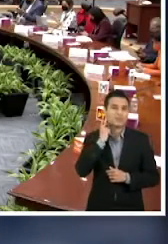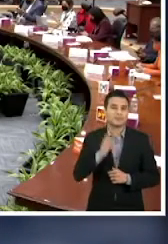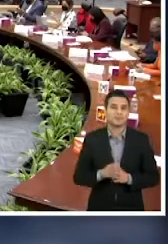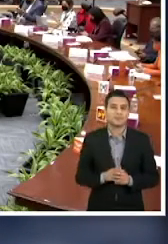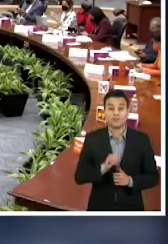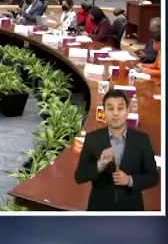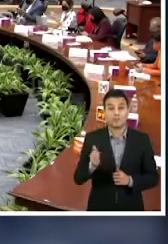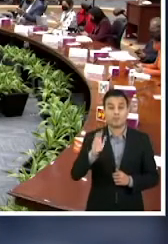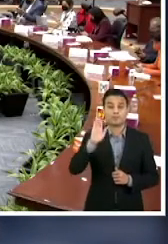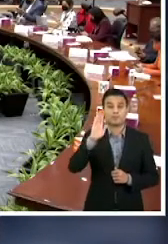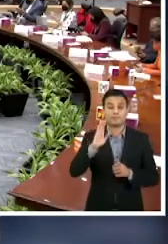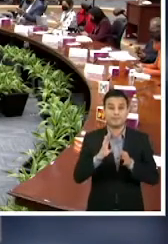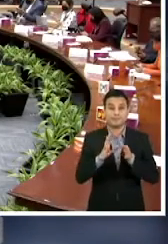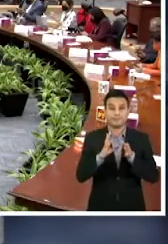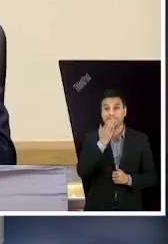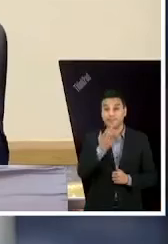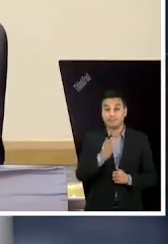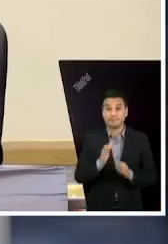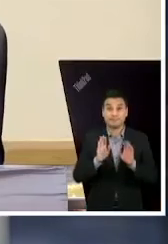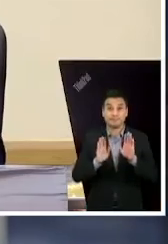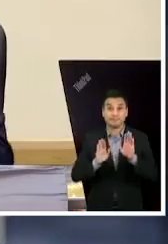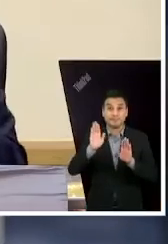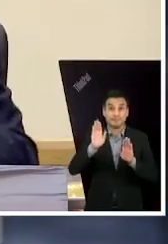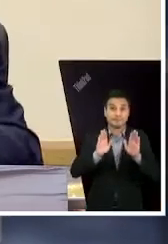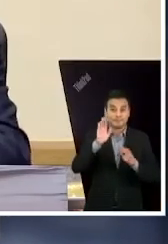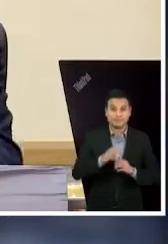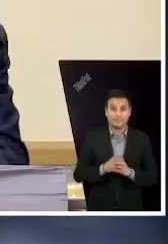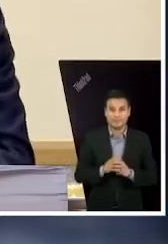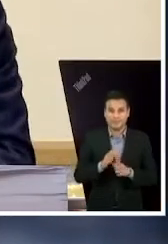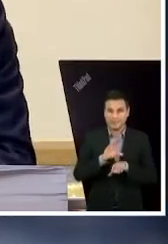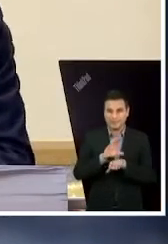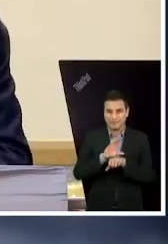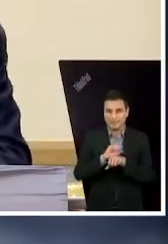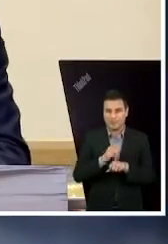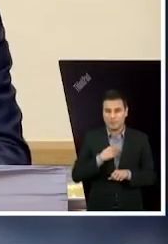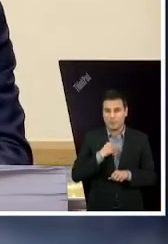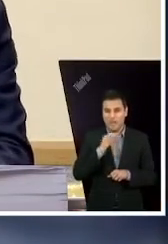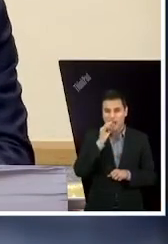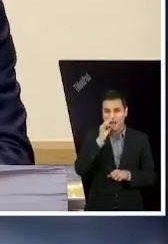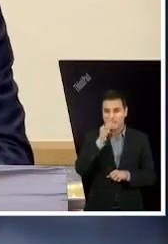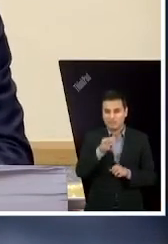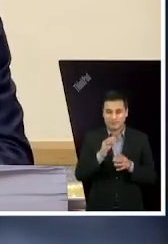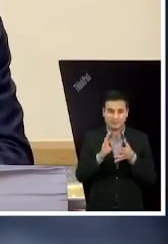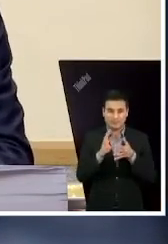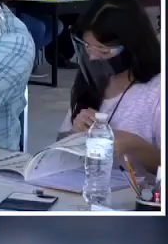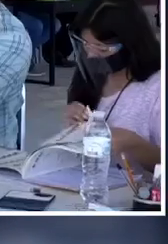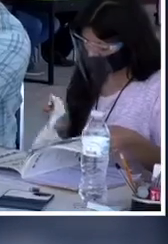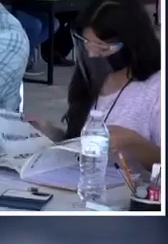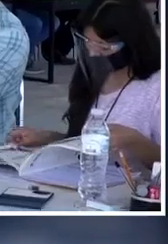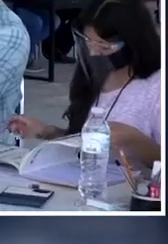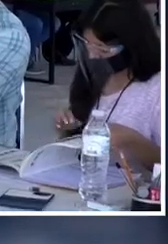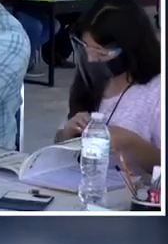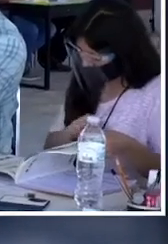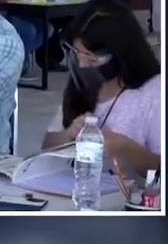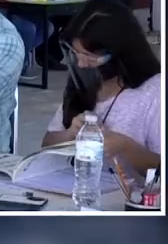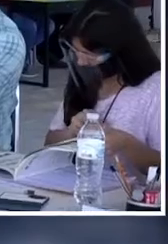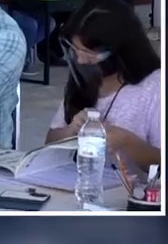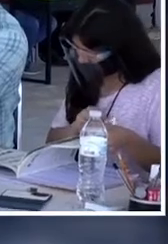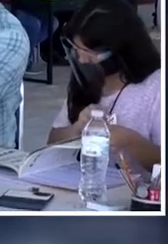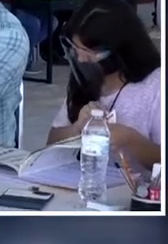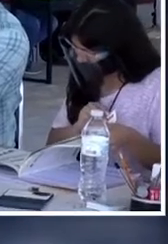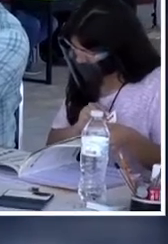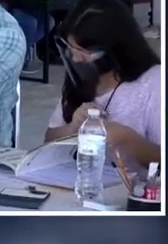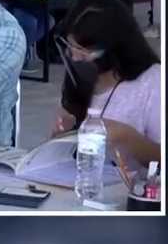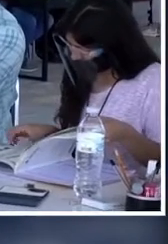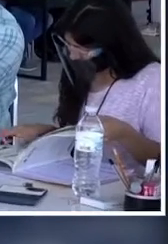no reúnen los votos necesarios para tener la mayoría calificada de tal manera que necesitan convencer a diputados de